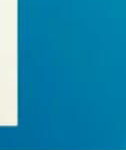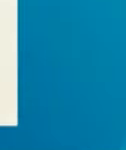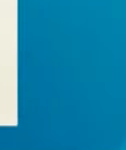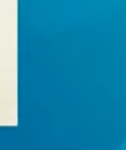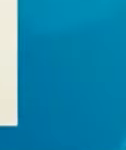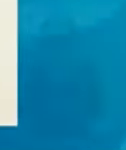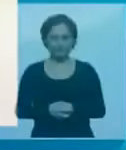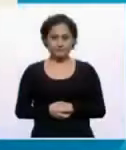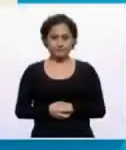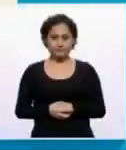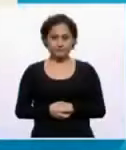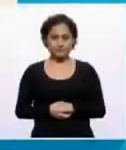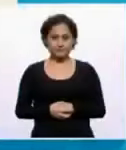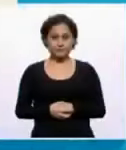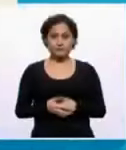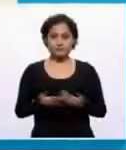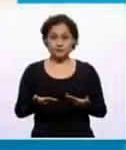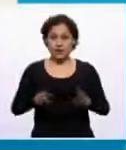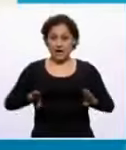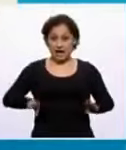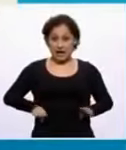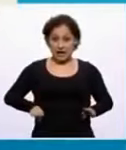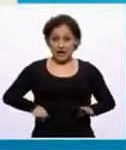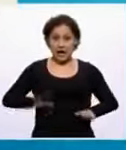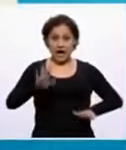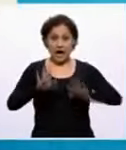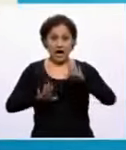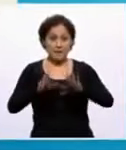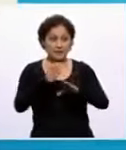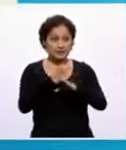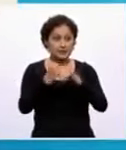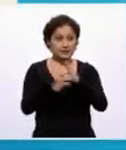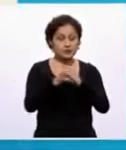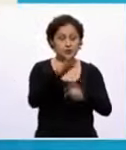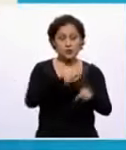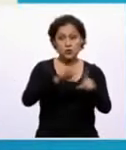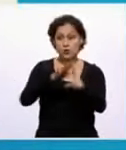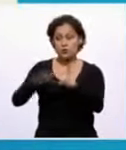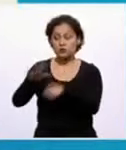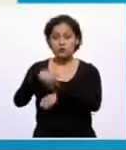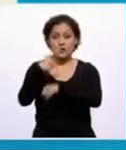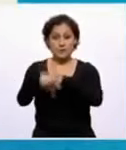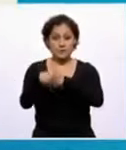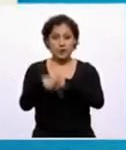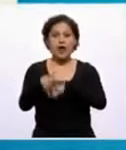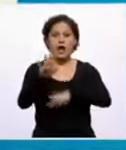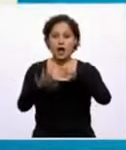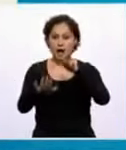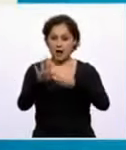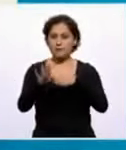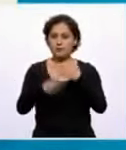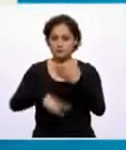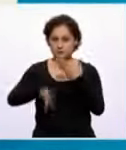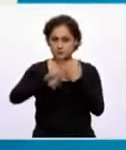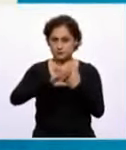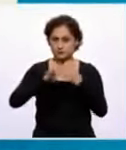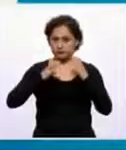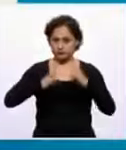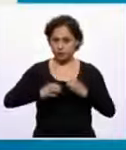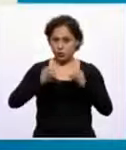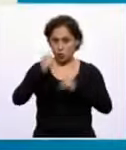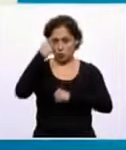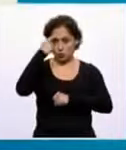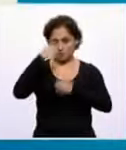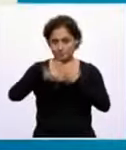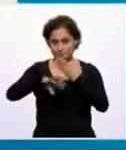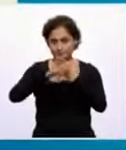¿Sabías que las conductas de riesgo son toda aquella cosa que te ponen en peligro tu integridad tanto física, psicológica y emocionalmente? Generalmente, quien